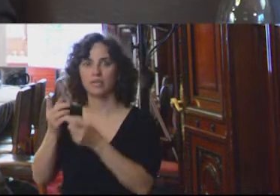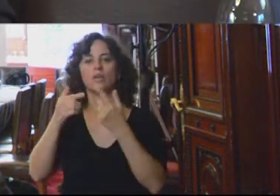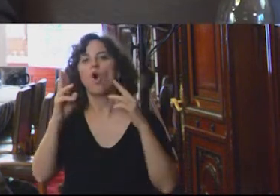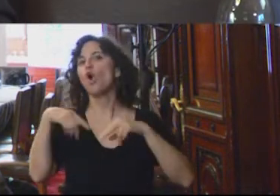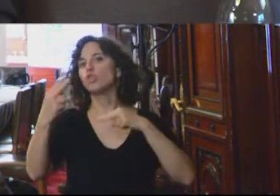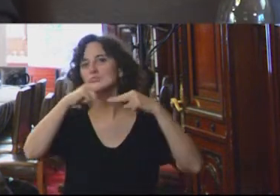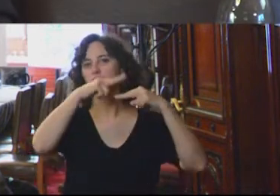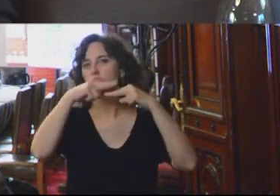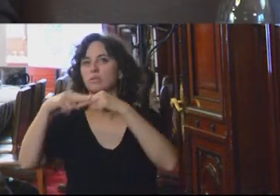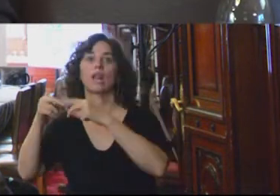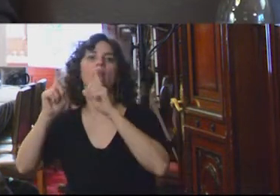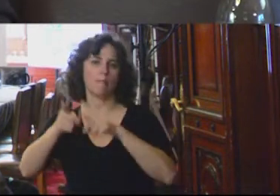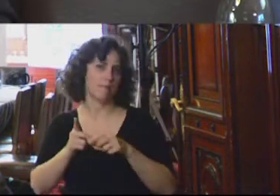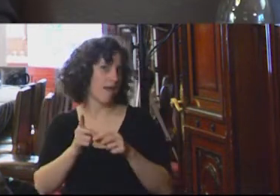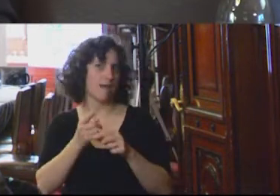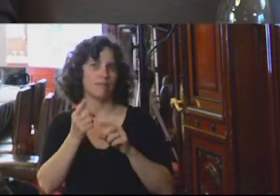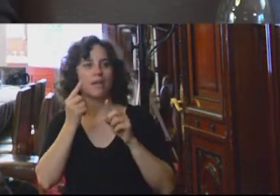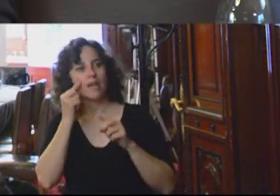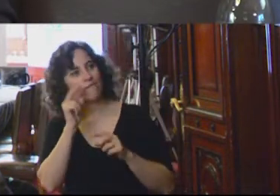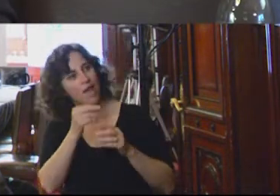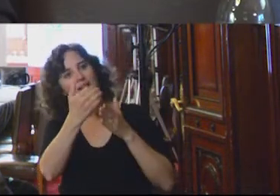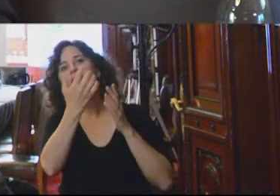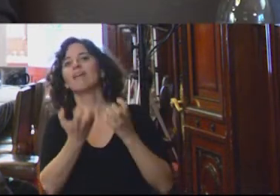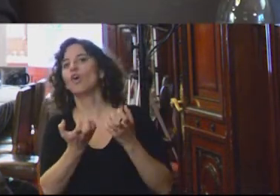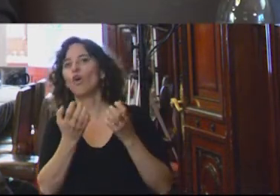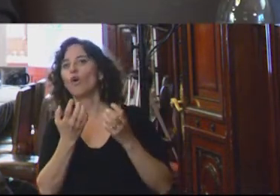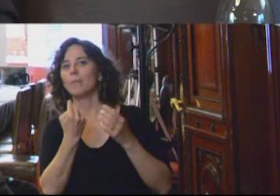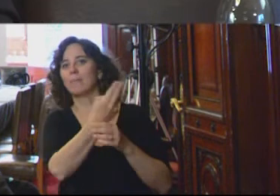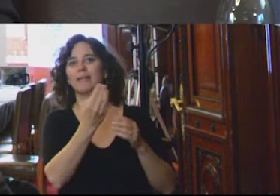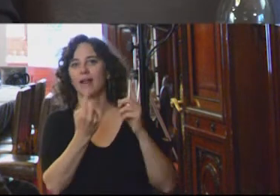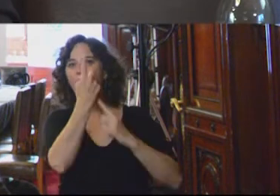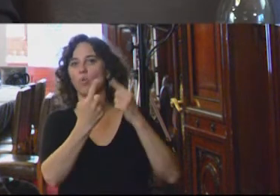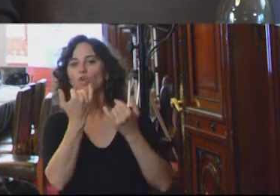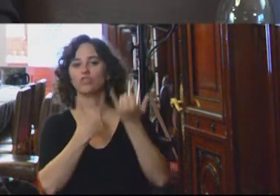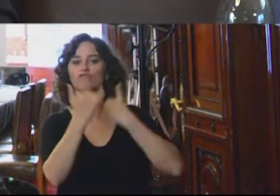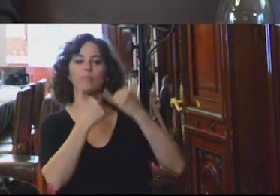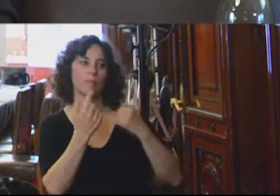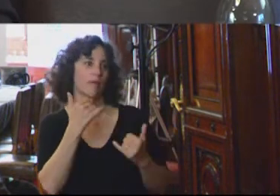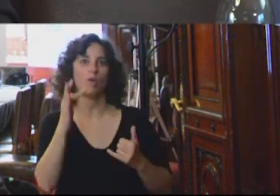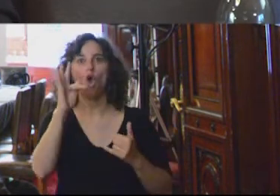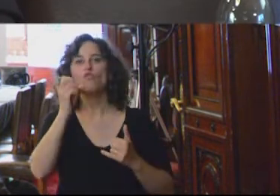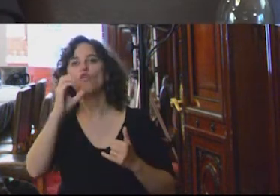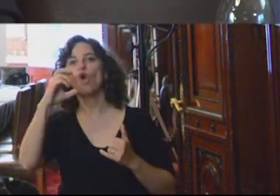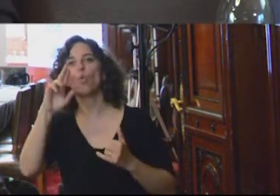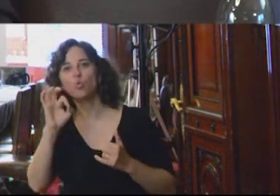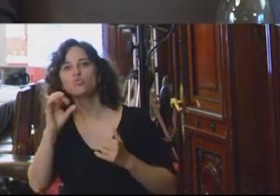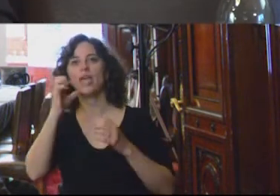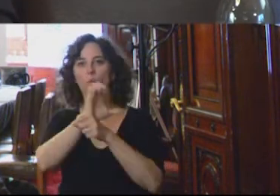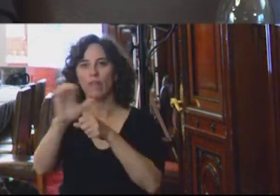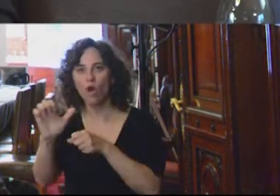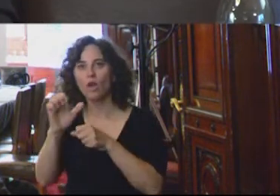sido atacados para sacar del aire sus contenidos, como Focus Ecuador, Cuatro Pelagatos, Mil Hojas, Plan